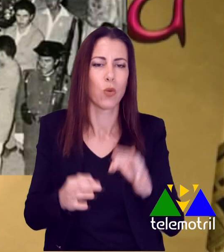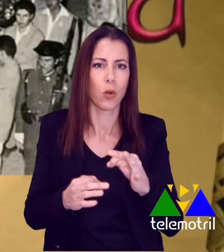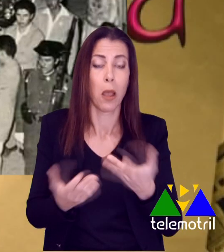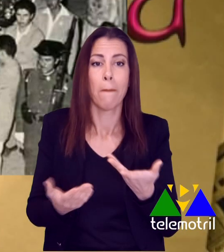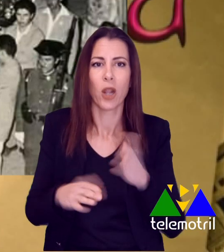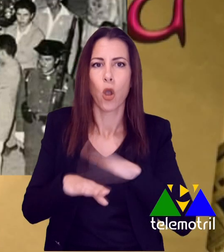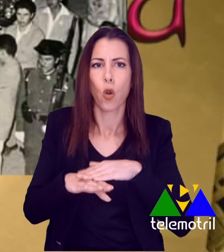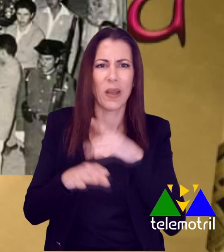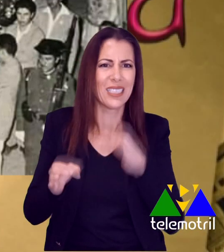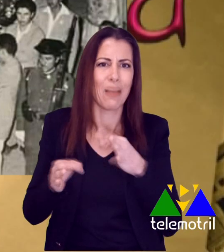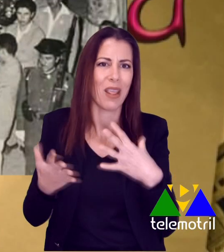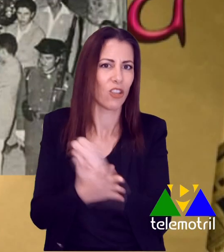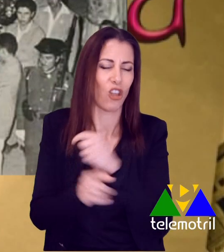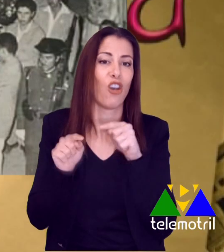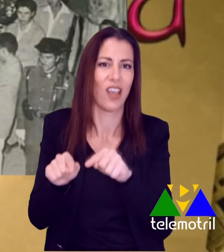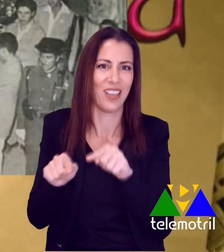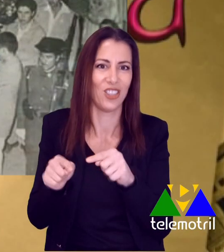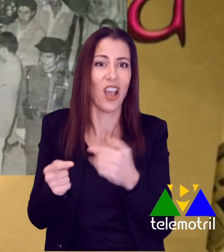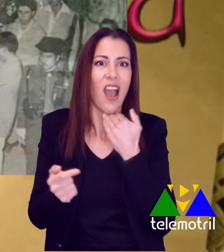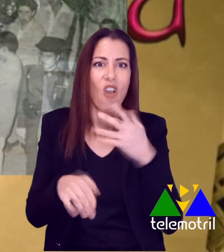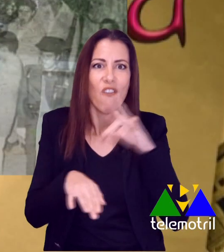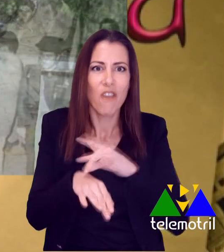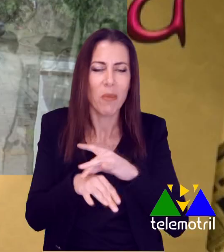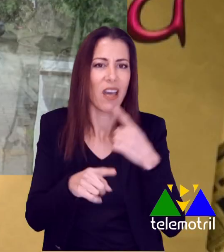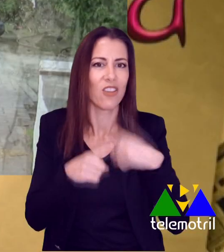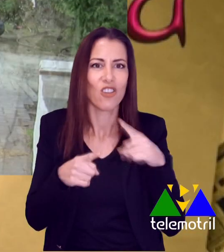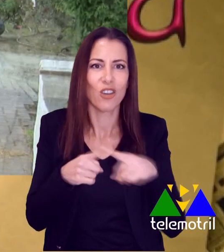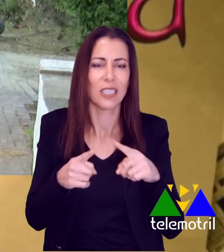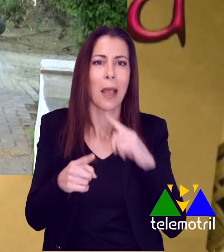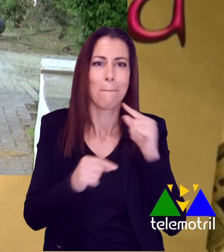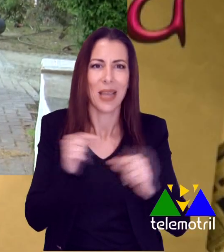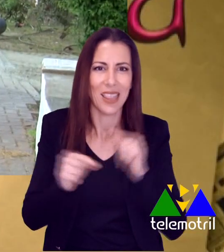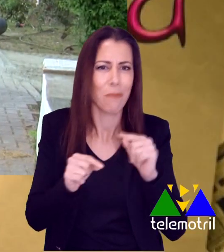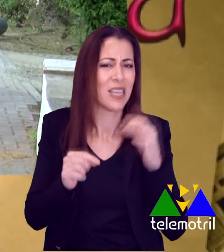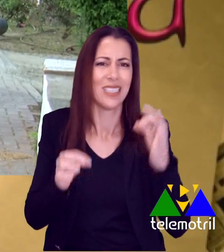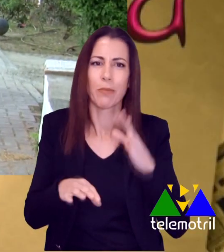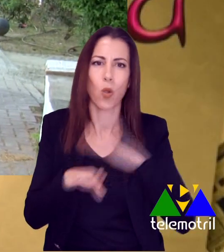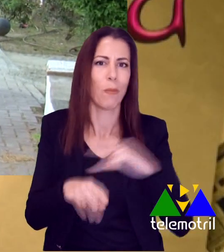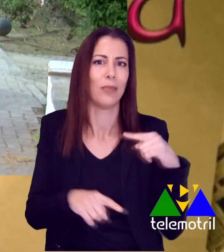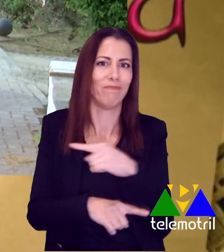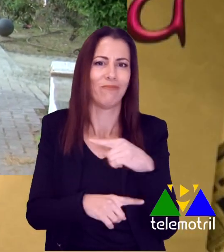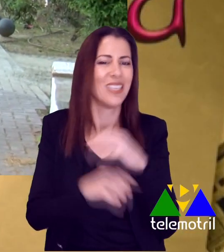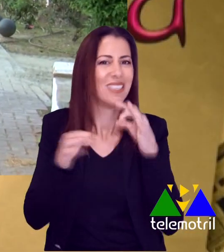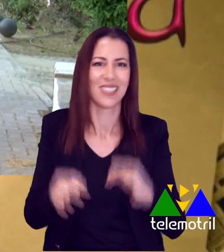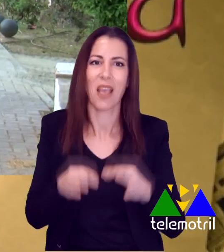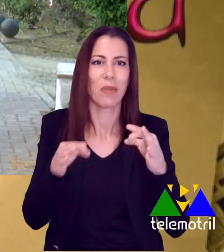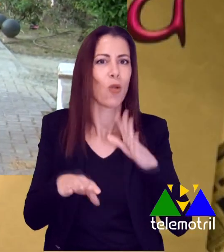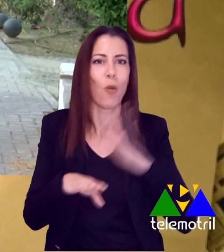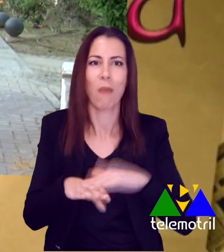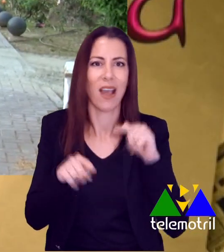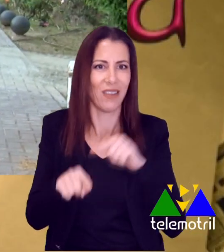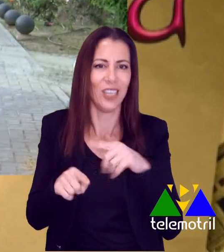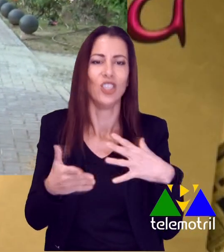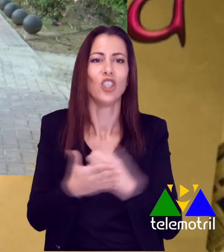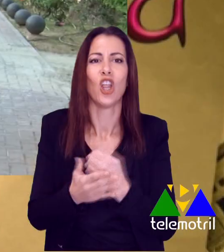tenían la culpa de todo. Sí, y si había algunas enfermedades, algunas pandemias. Eran los vencidos, ¿no? Eran los culpables de todo, eran